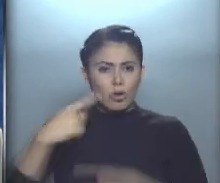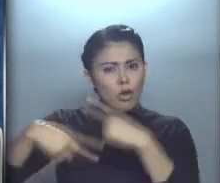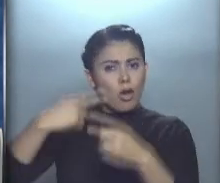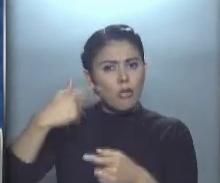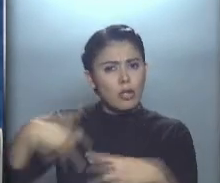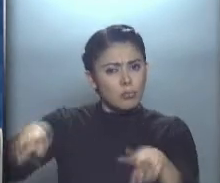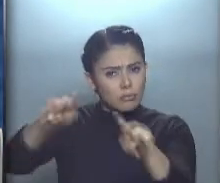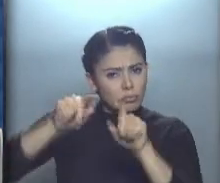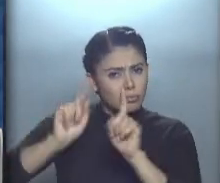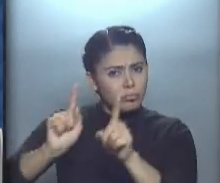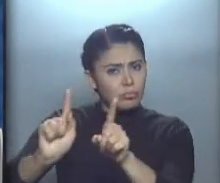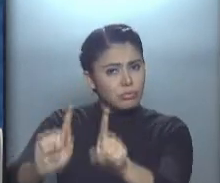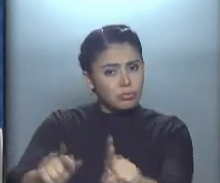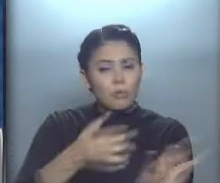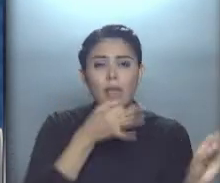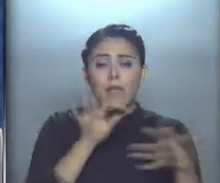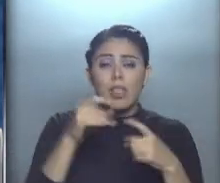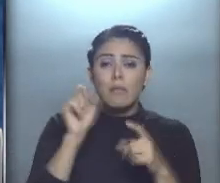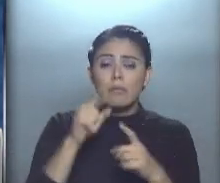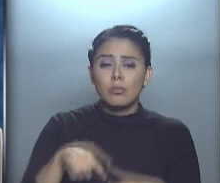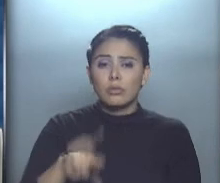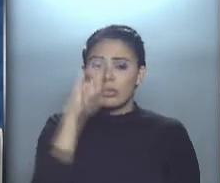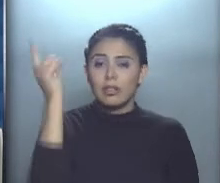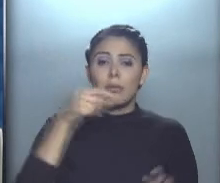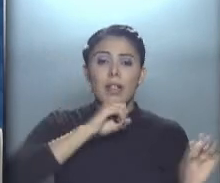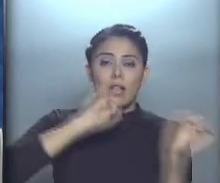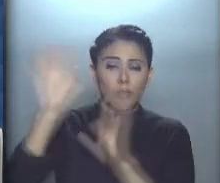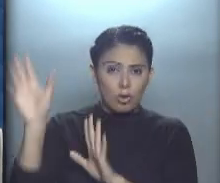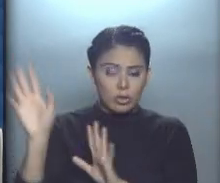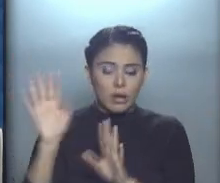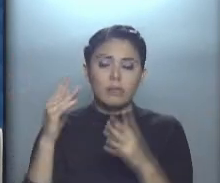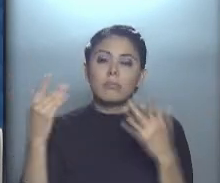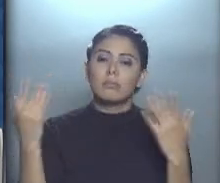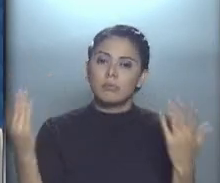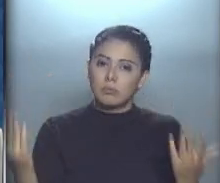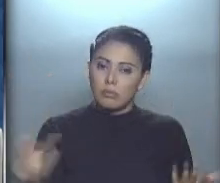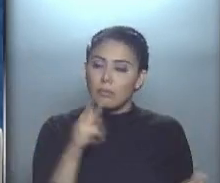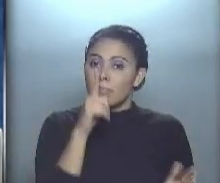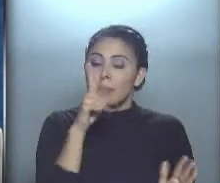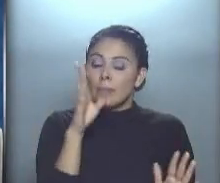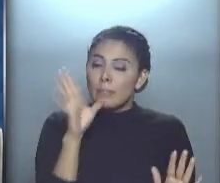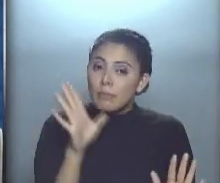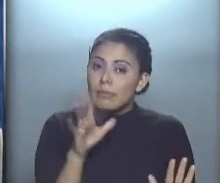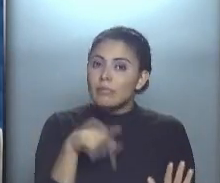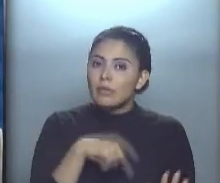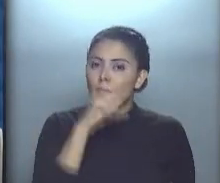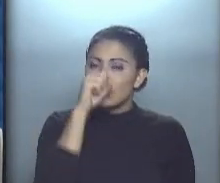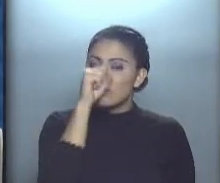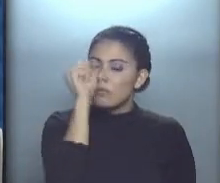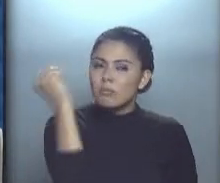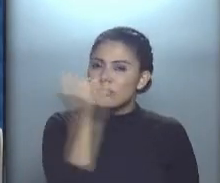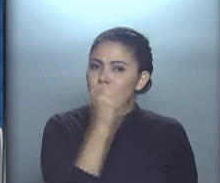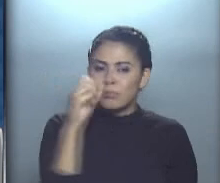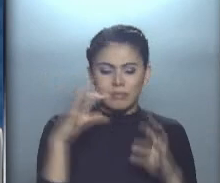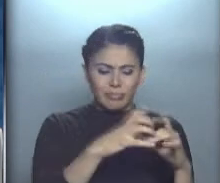y vender sus productos en el mercado interno y en materia de exportaciones. Por eso, me parece que esta es una gran discusión en la Argentina,